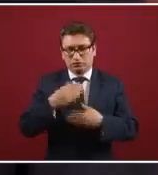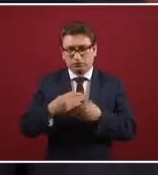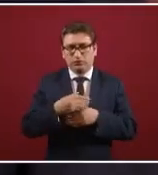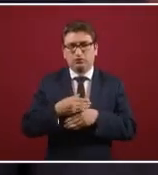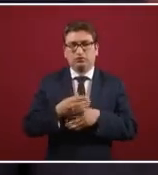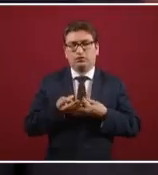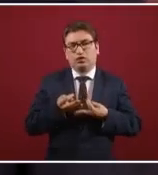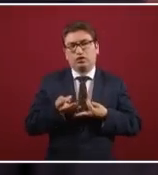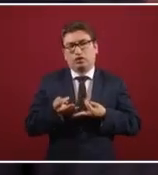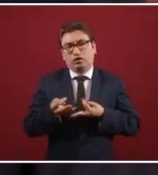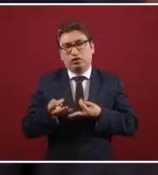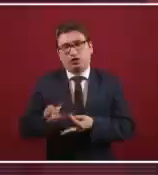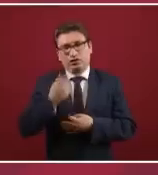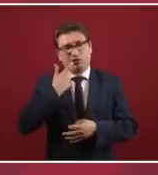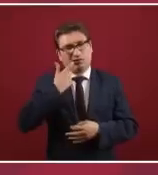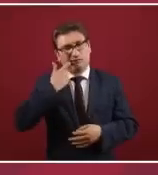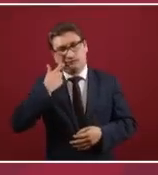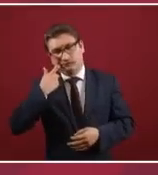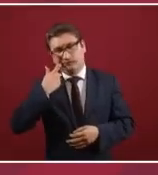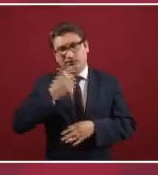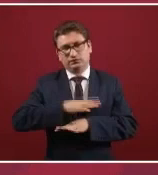esclavos adictos